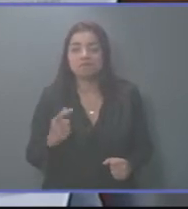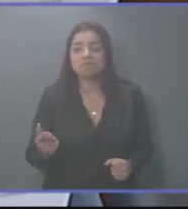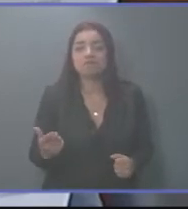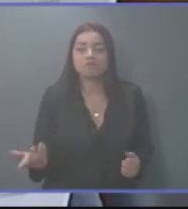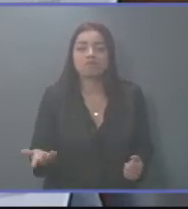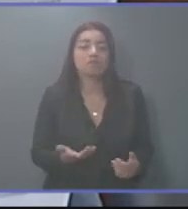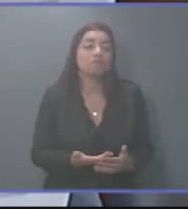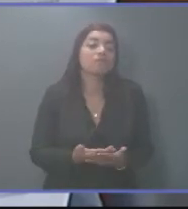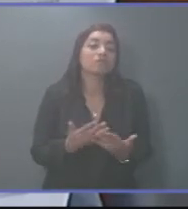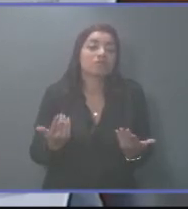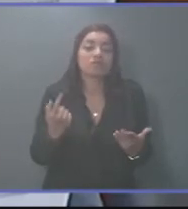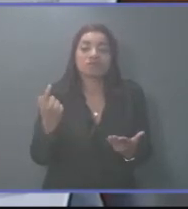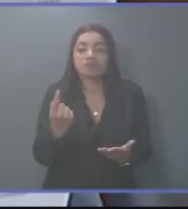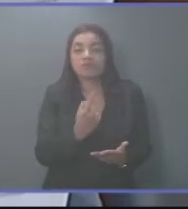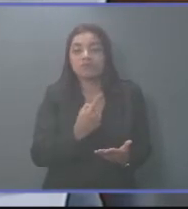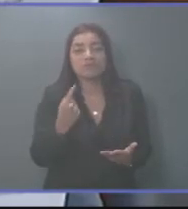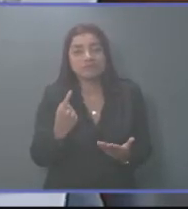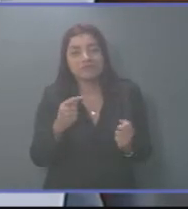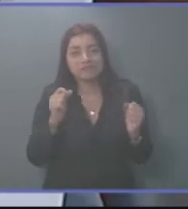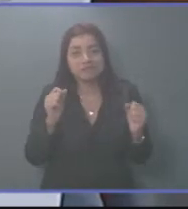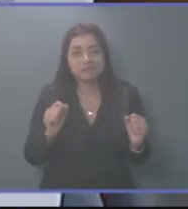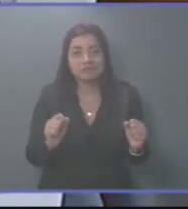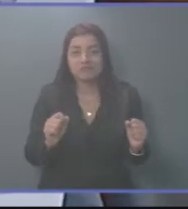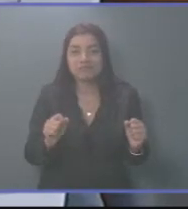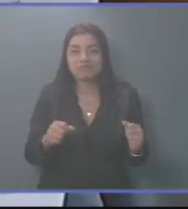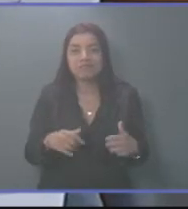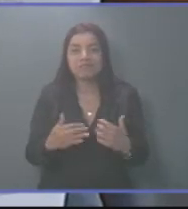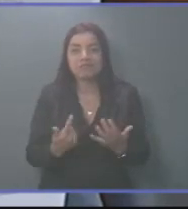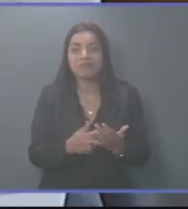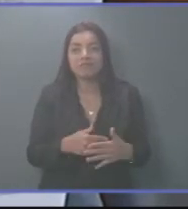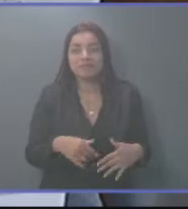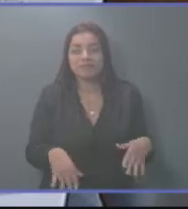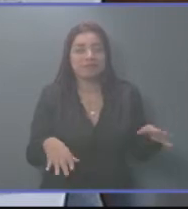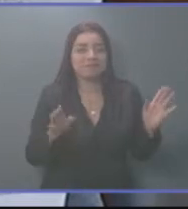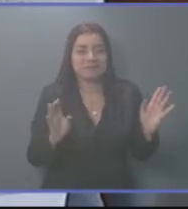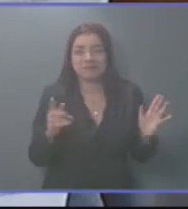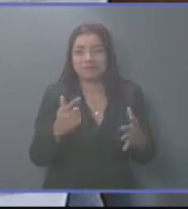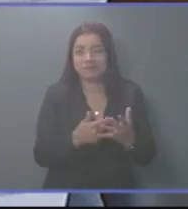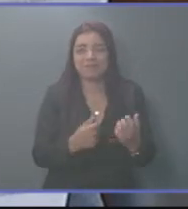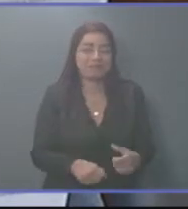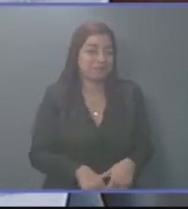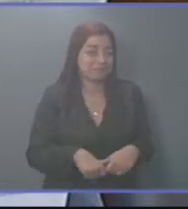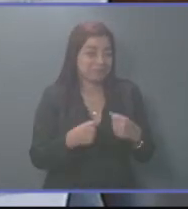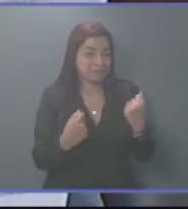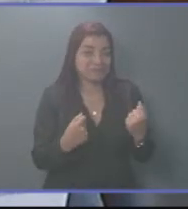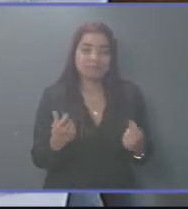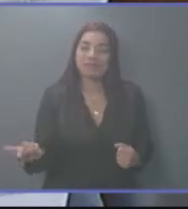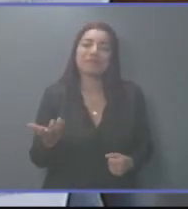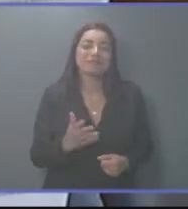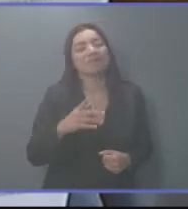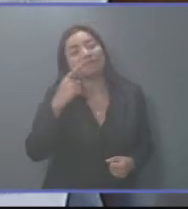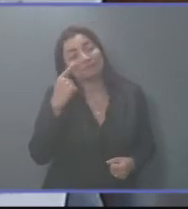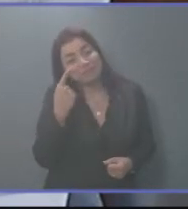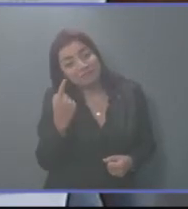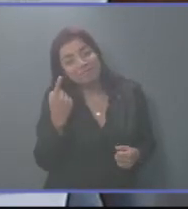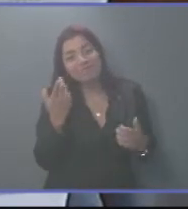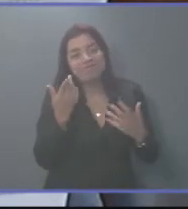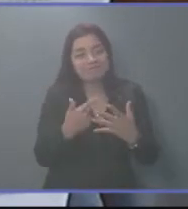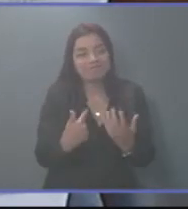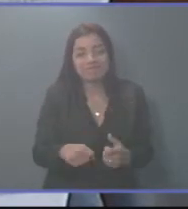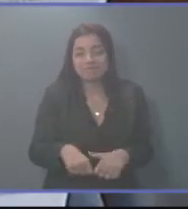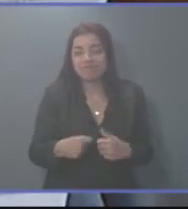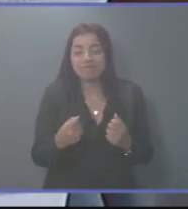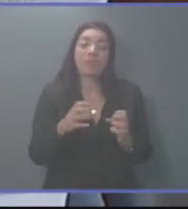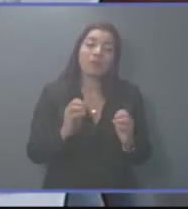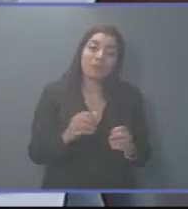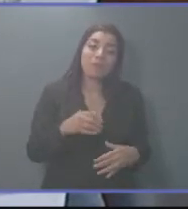y de las libertades de las personas, prevenir y combatir toda clase de delitos, así como la colaboración en el